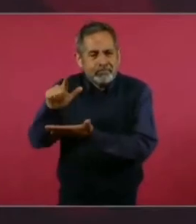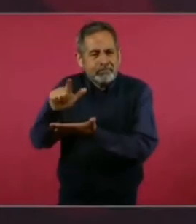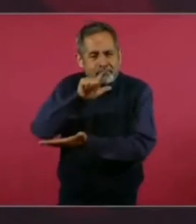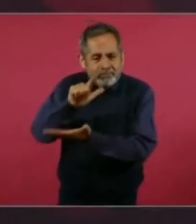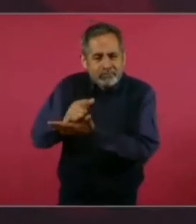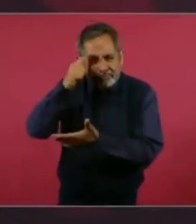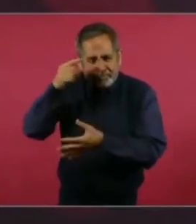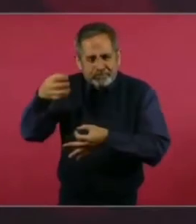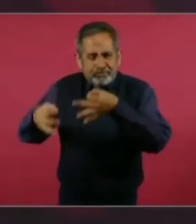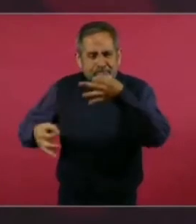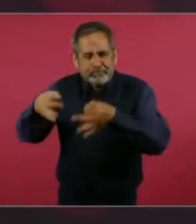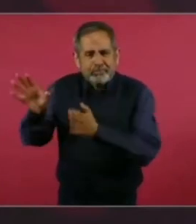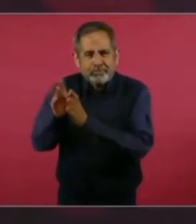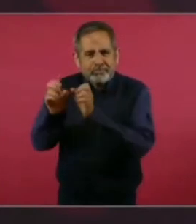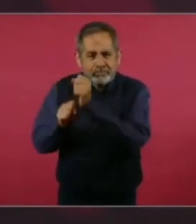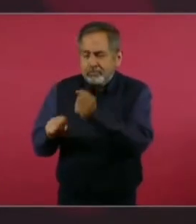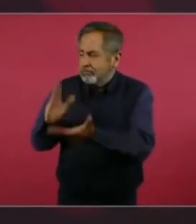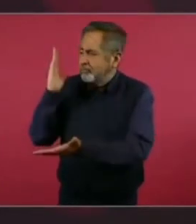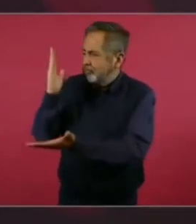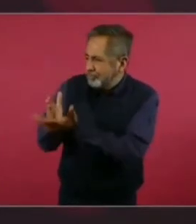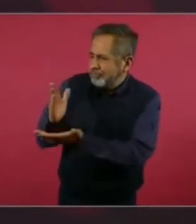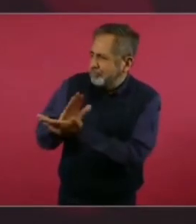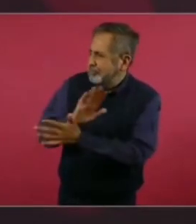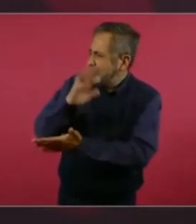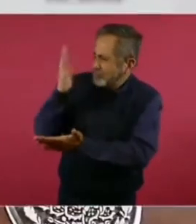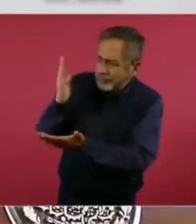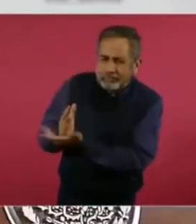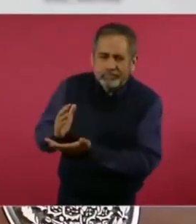a la Constitución